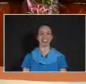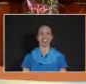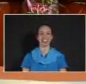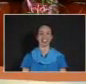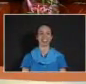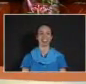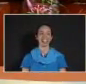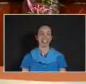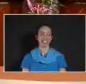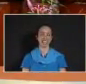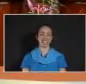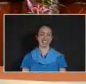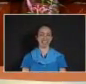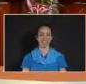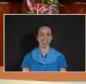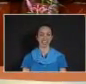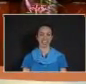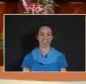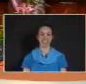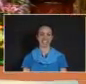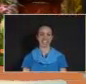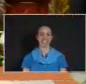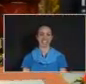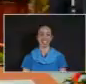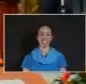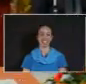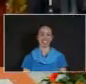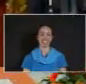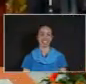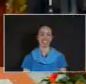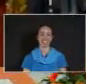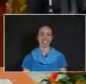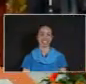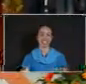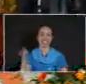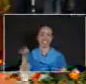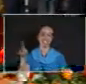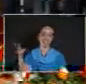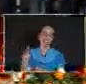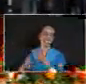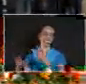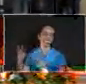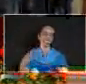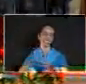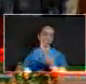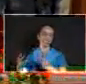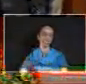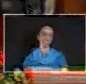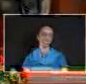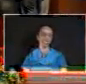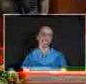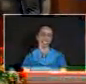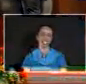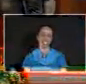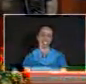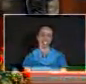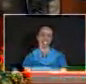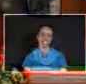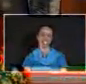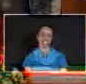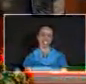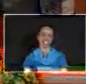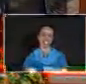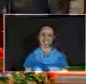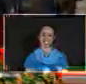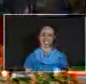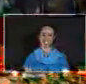Ah, no. Alguien. Ah, no. Allá viene. Pongámosle un micrófono ahí a ese shofar. Y después